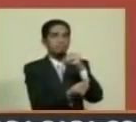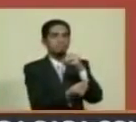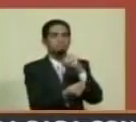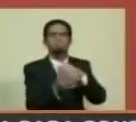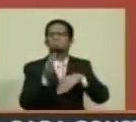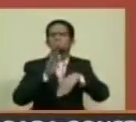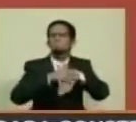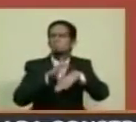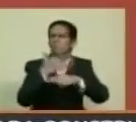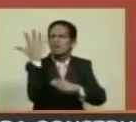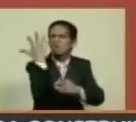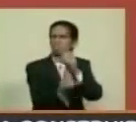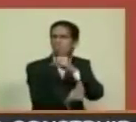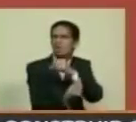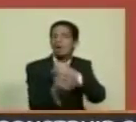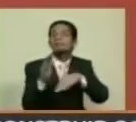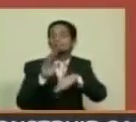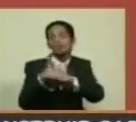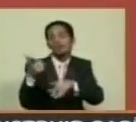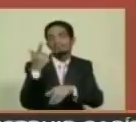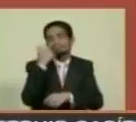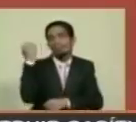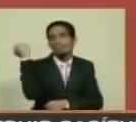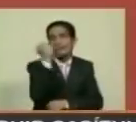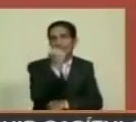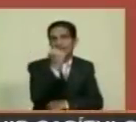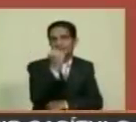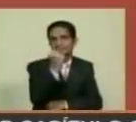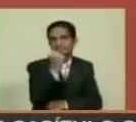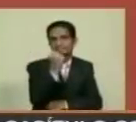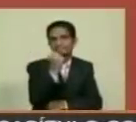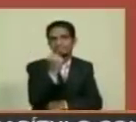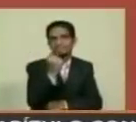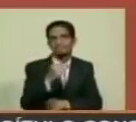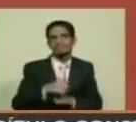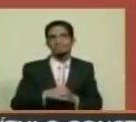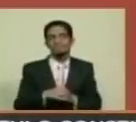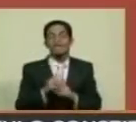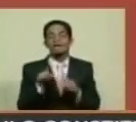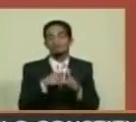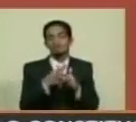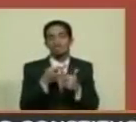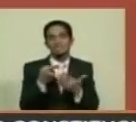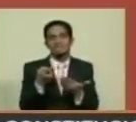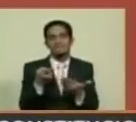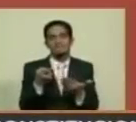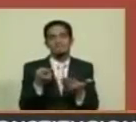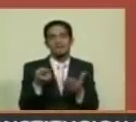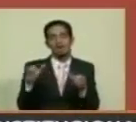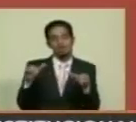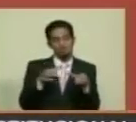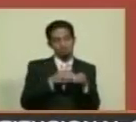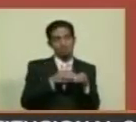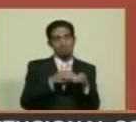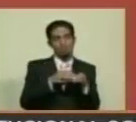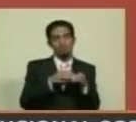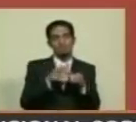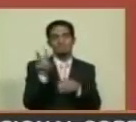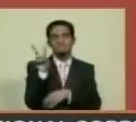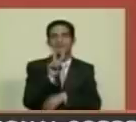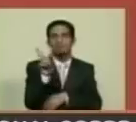matar. Y eso fue una de las razones principales por la cual los organismos de seguridad de